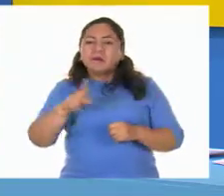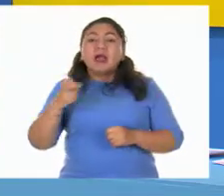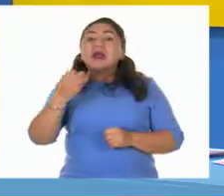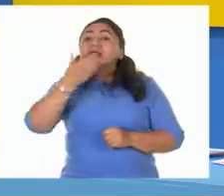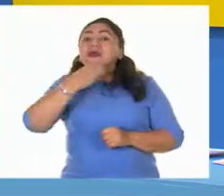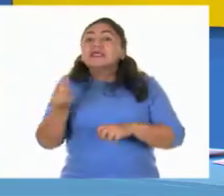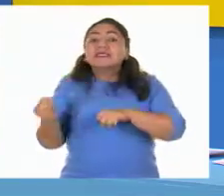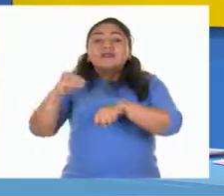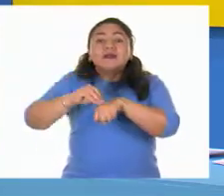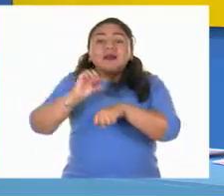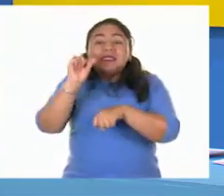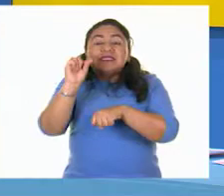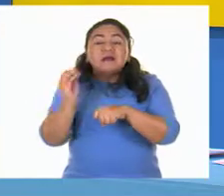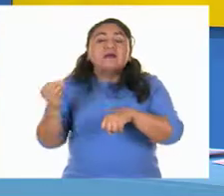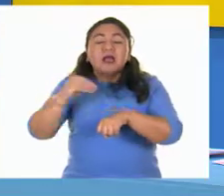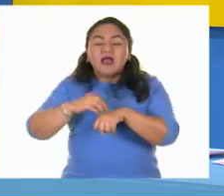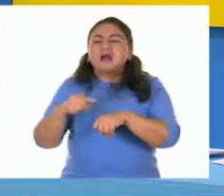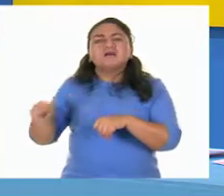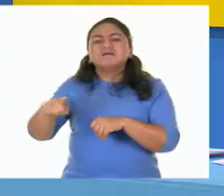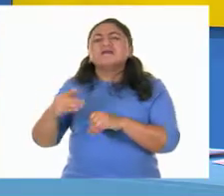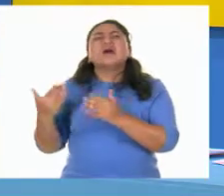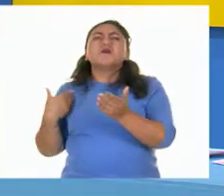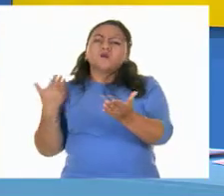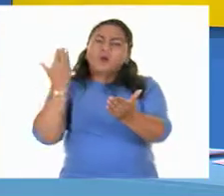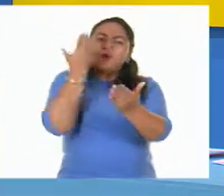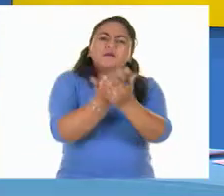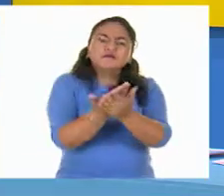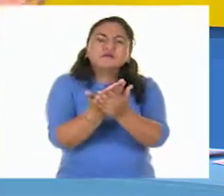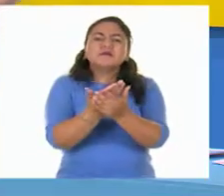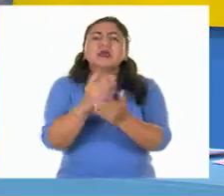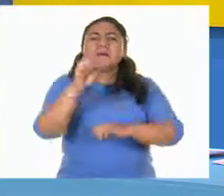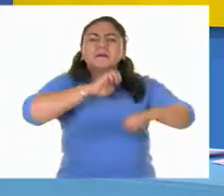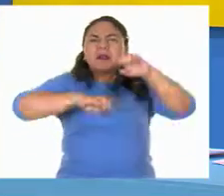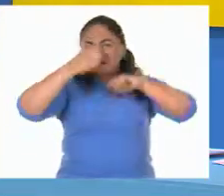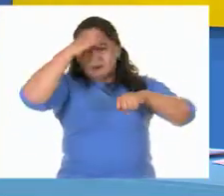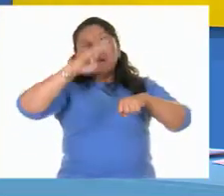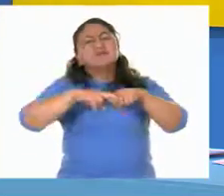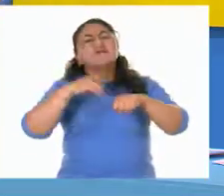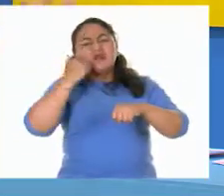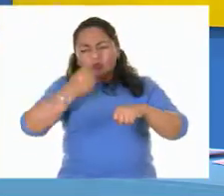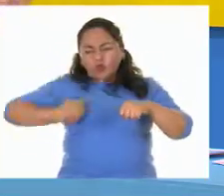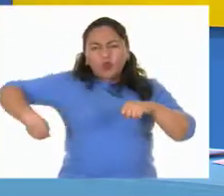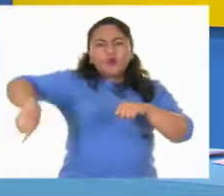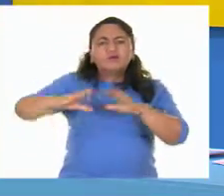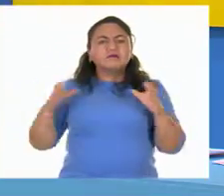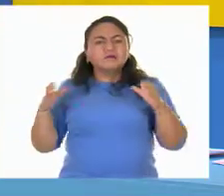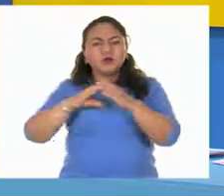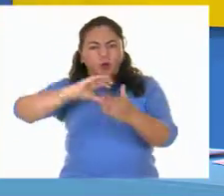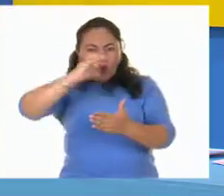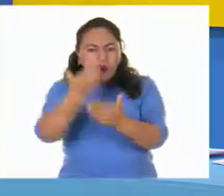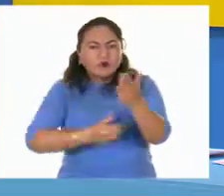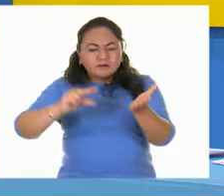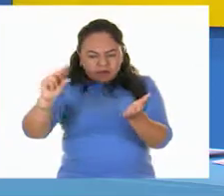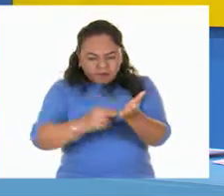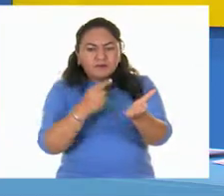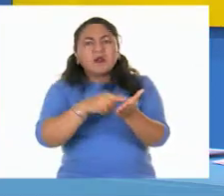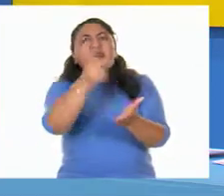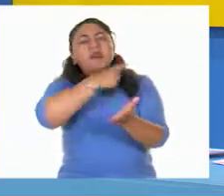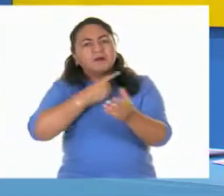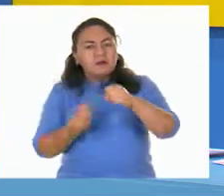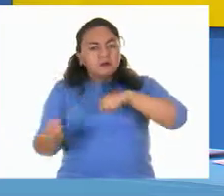Lázaro Cárdenas, les propuso a estas empresas extranjeras un proyecto de contrato colectivo de trabajo que establecía un